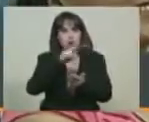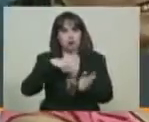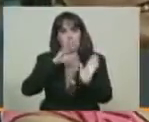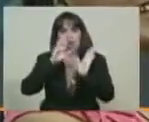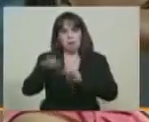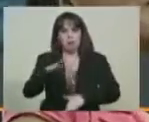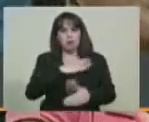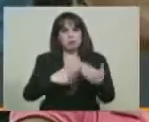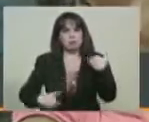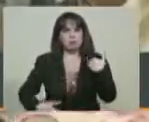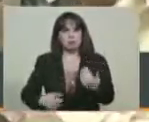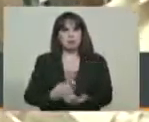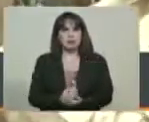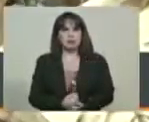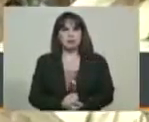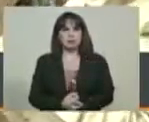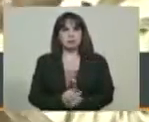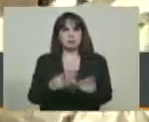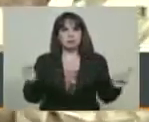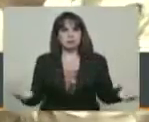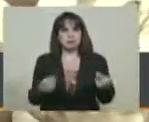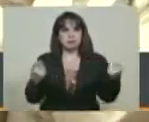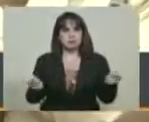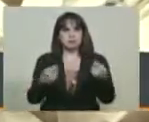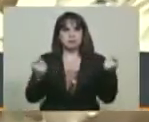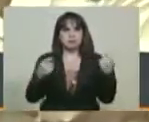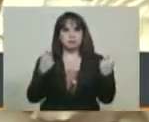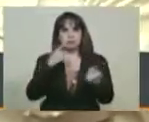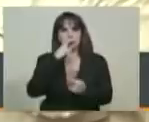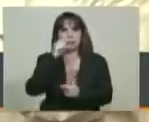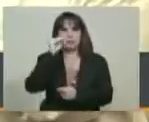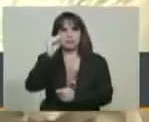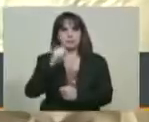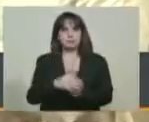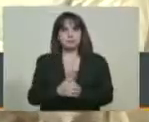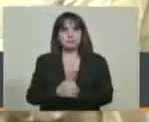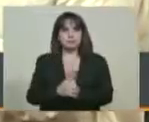presidente. ¡Vamos, Nico!